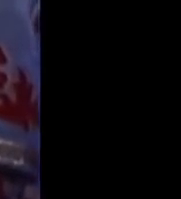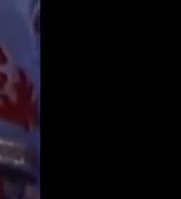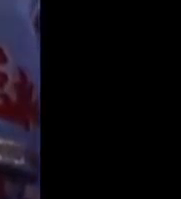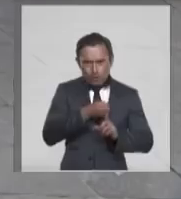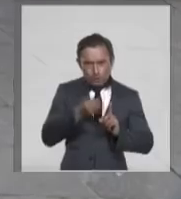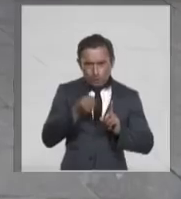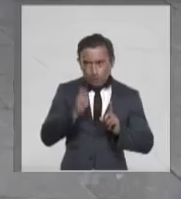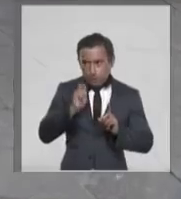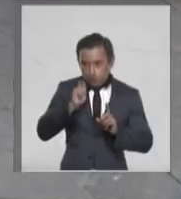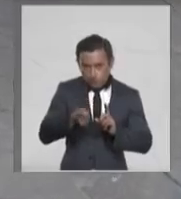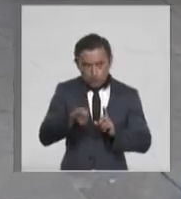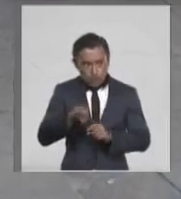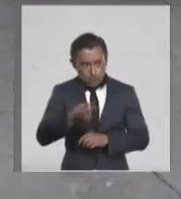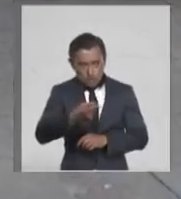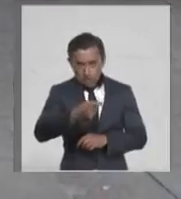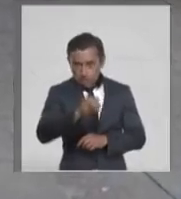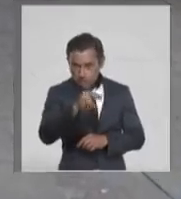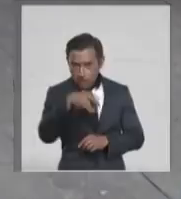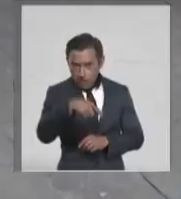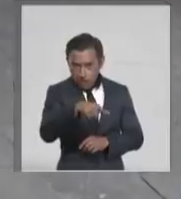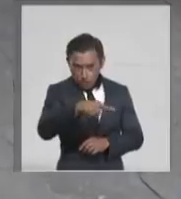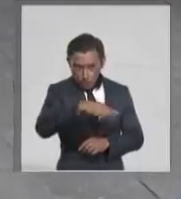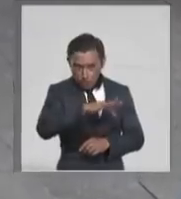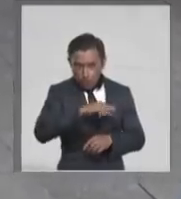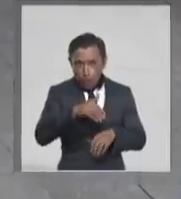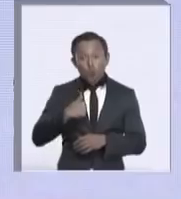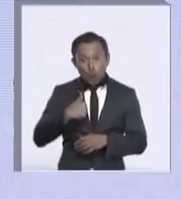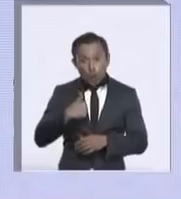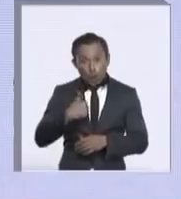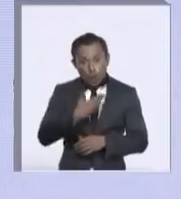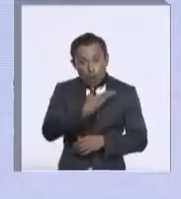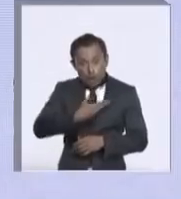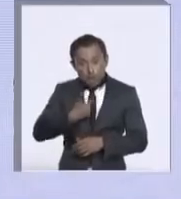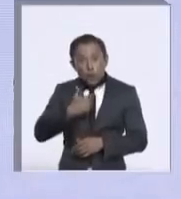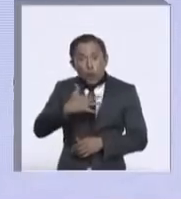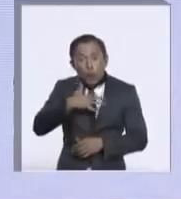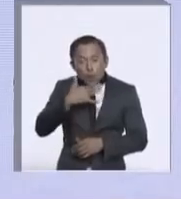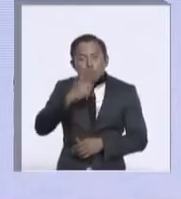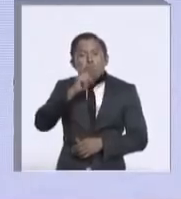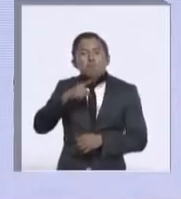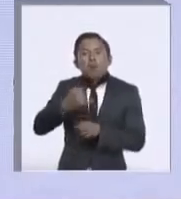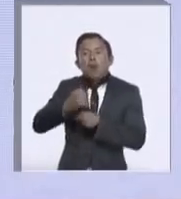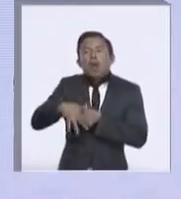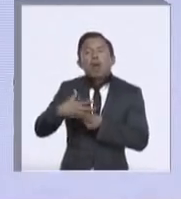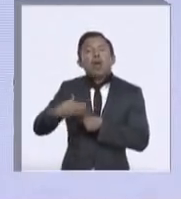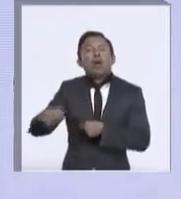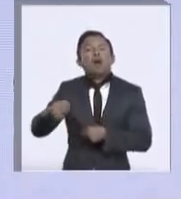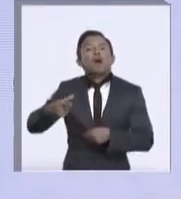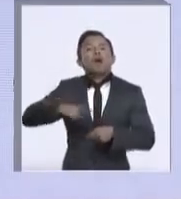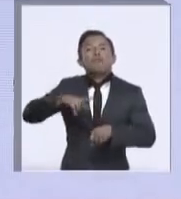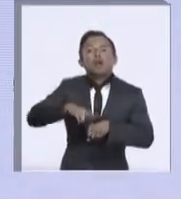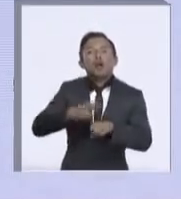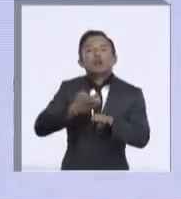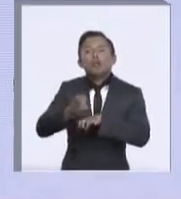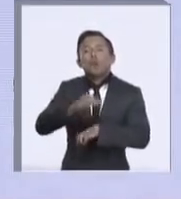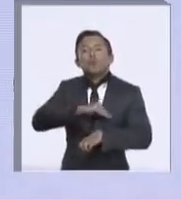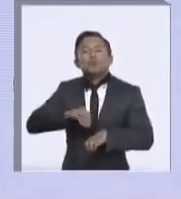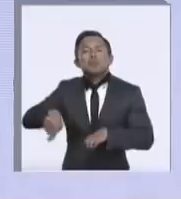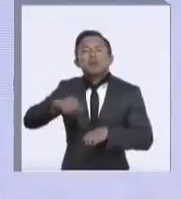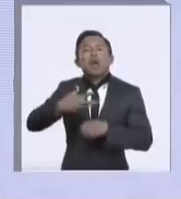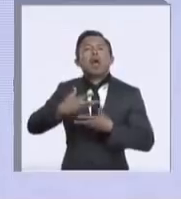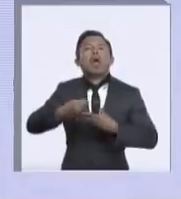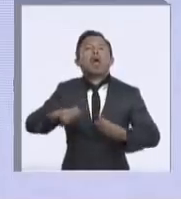o Sol. Y entonces vinieron las propuestas. Vamos a limpiar de corrupción el gobierno de arriba para